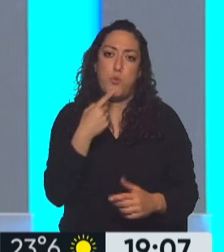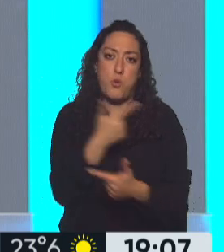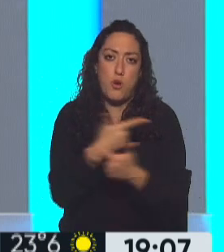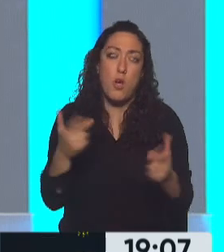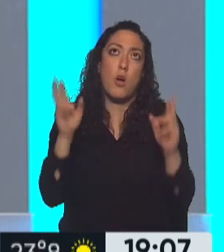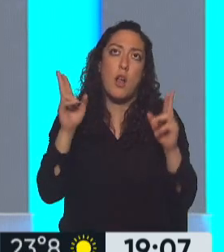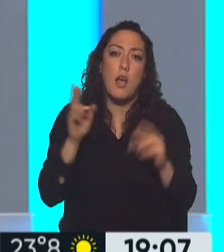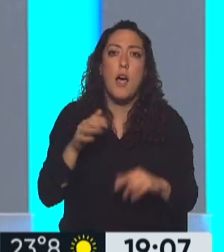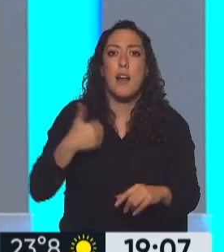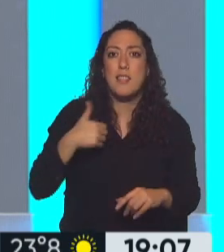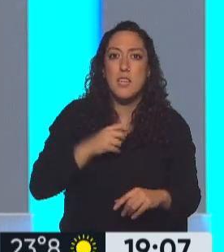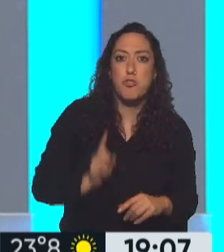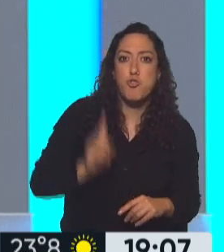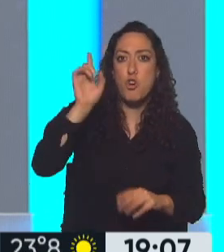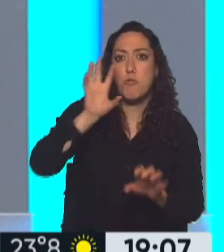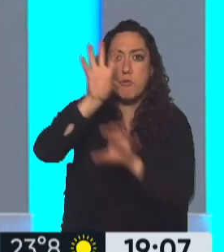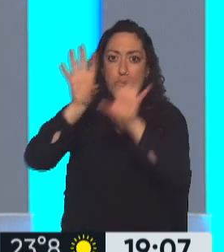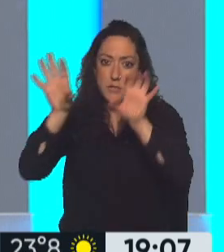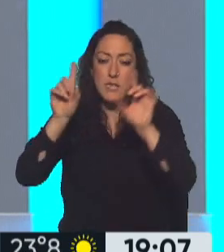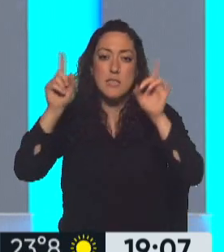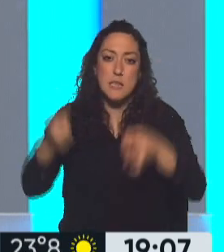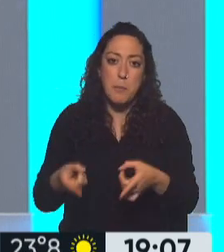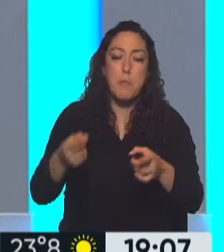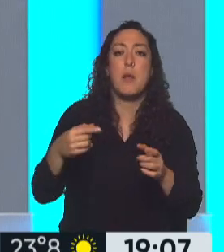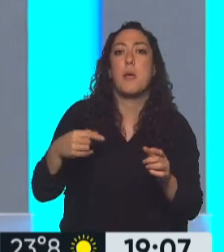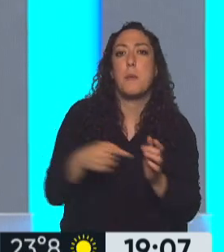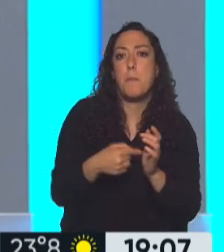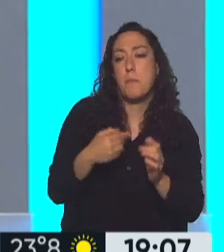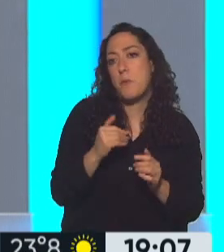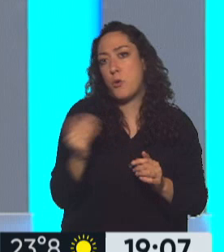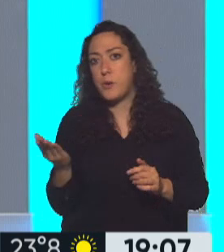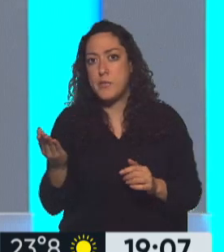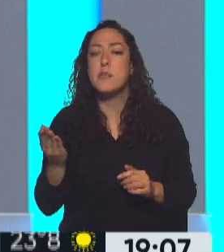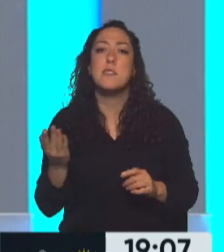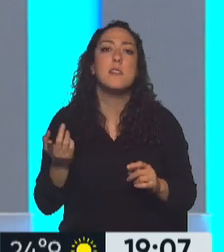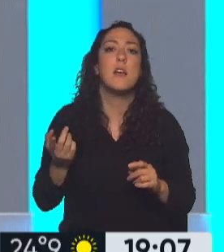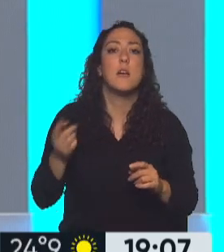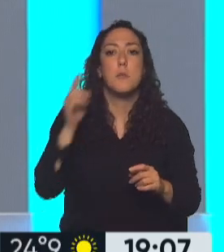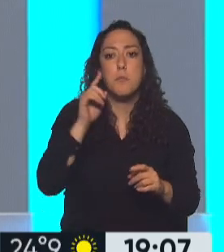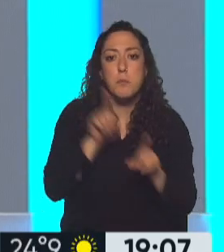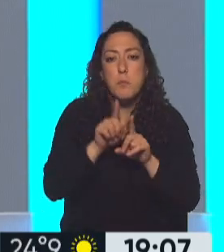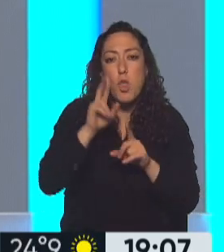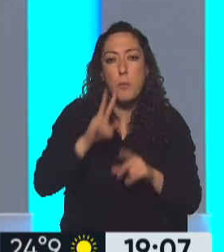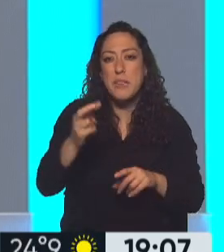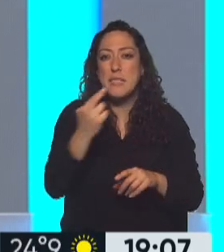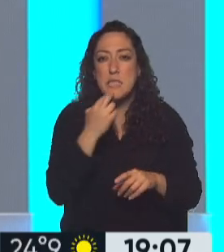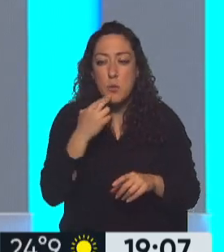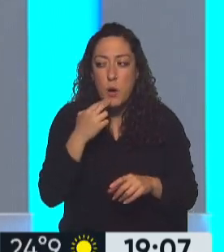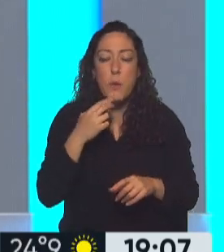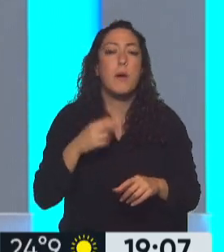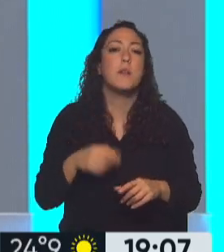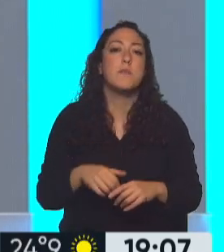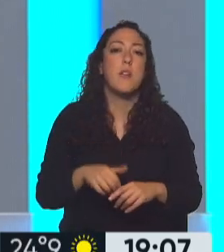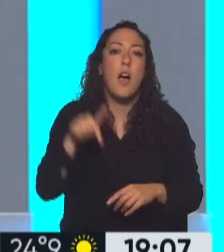triunfo del Norte artin sumado triunfo Delano igual que las elecon esta vuelta también